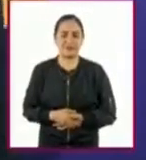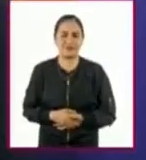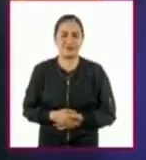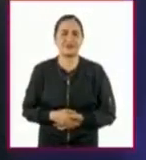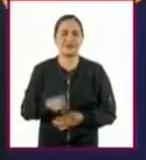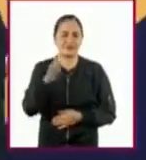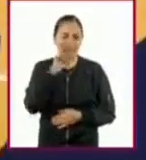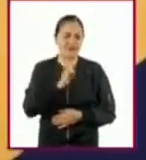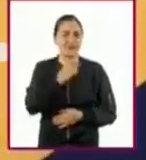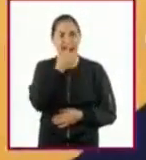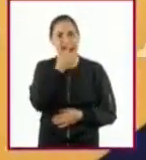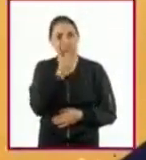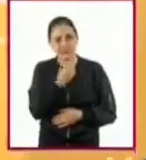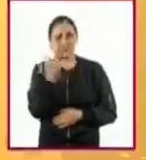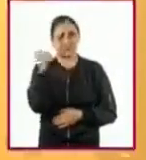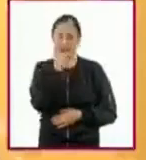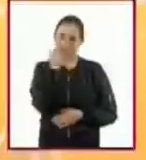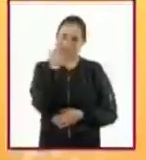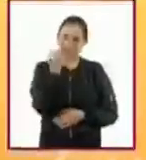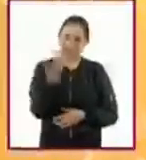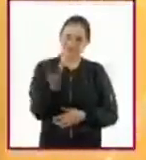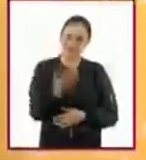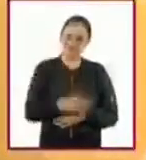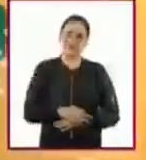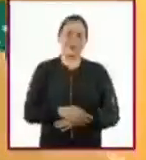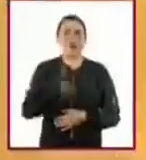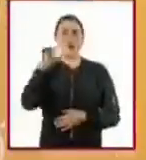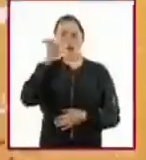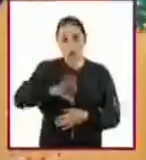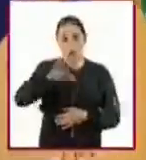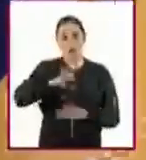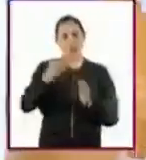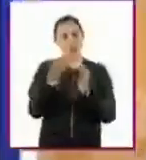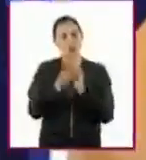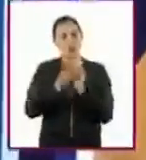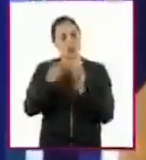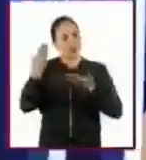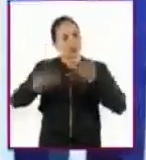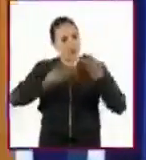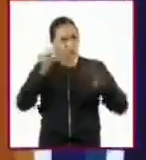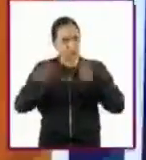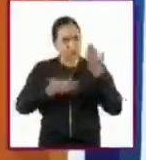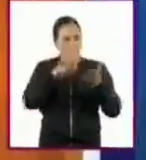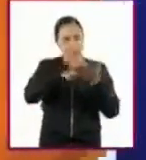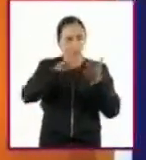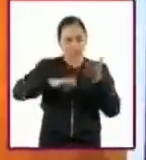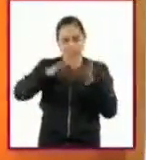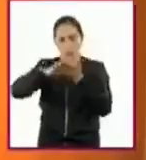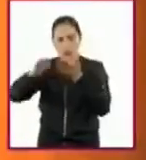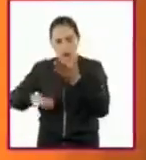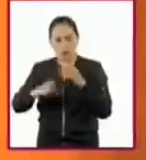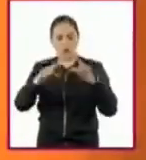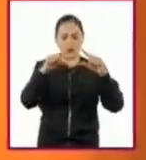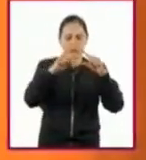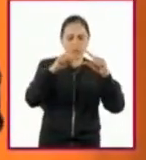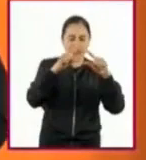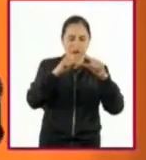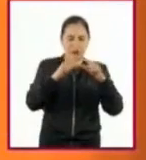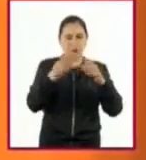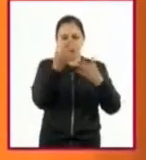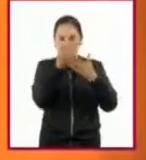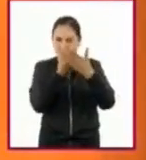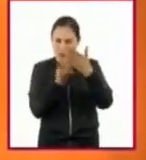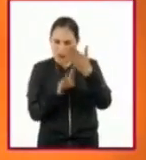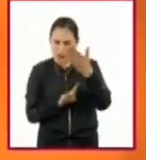Estimadas alumnas y alumnos, en la sesión estudiamos diversas situaciones con las que aprendimos a construir triángulos y cuadriláteros